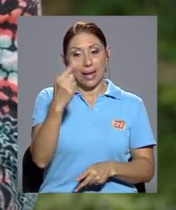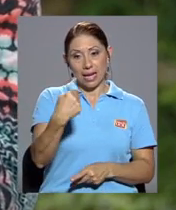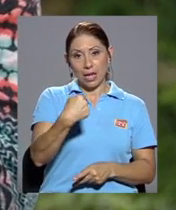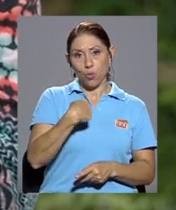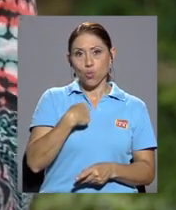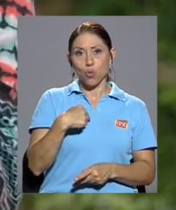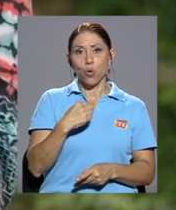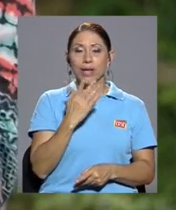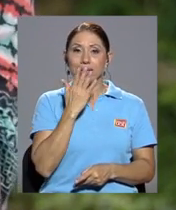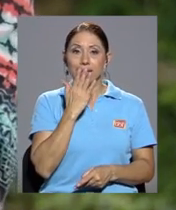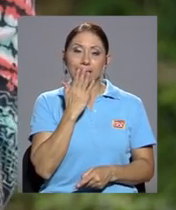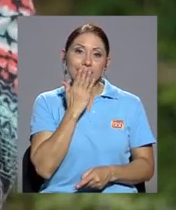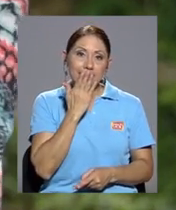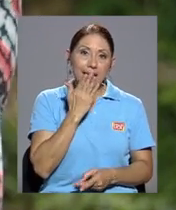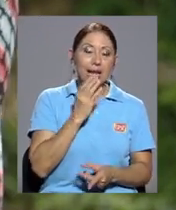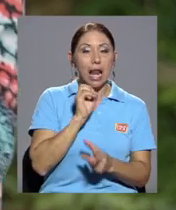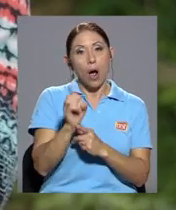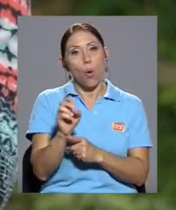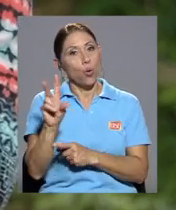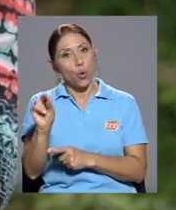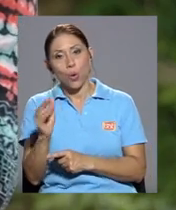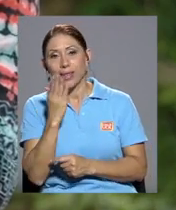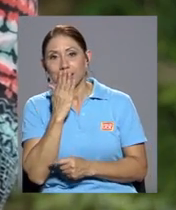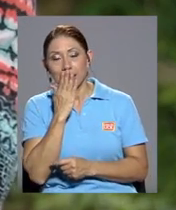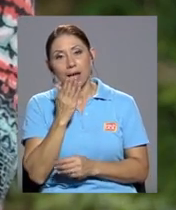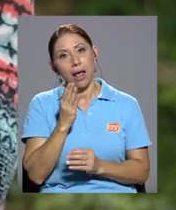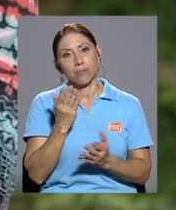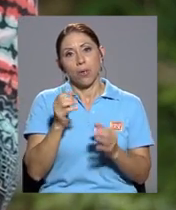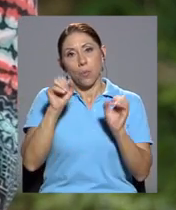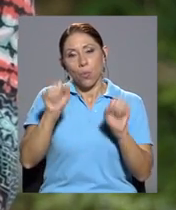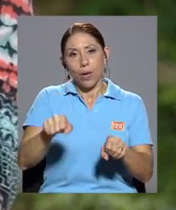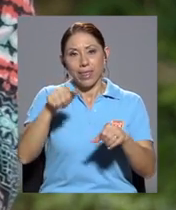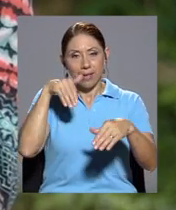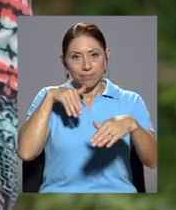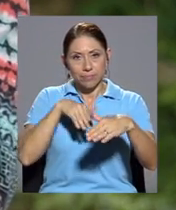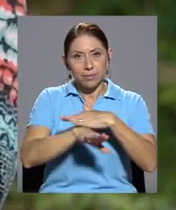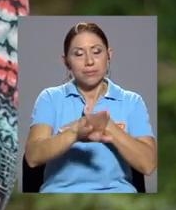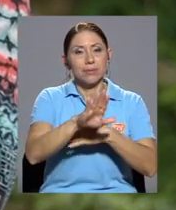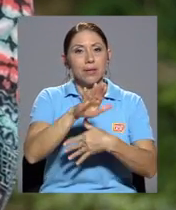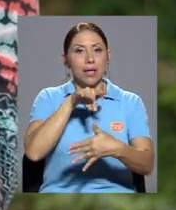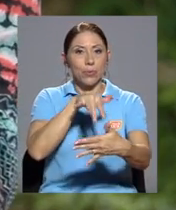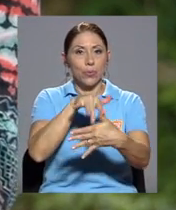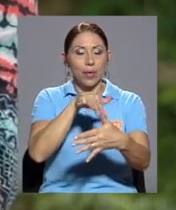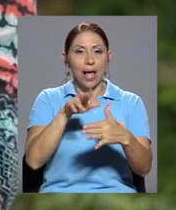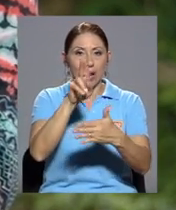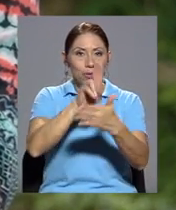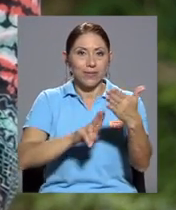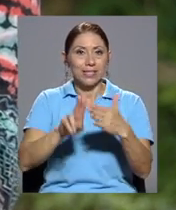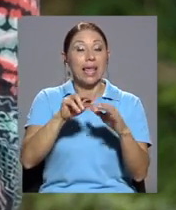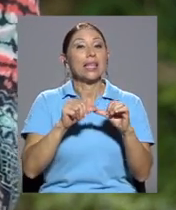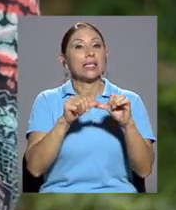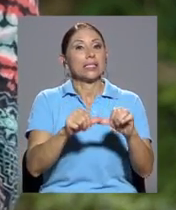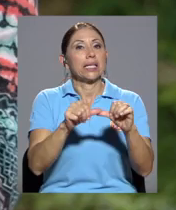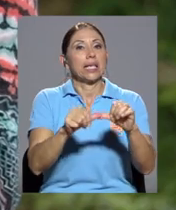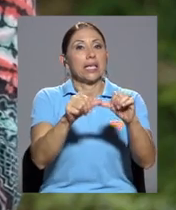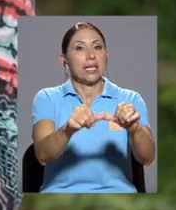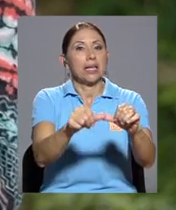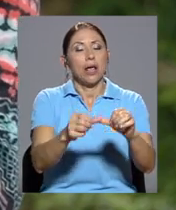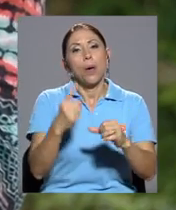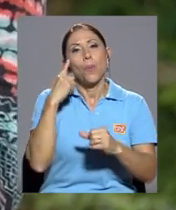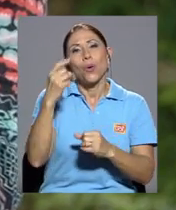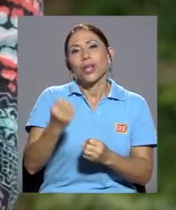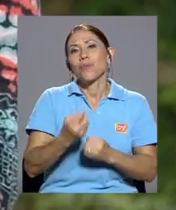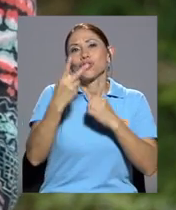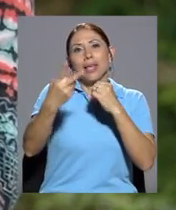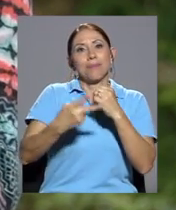estudiante indígenas o no indígena pueda éste ingresar a la universidad y seguir verdad porque muchas veces esté en lo